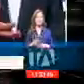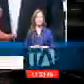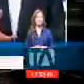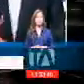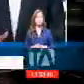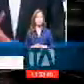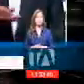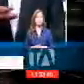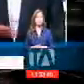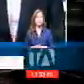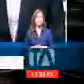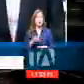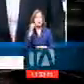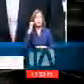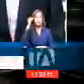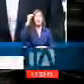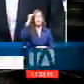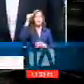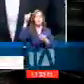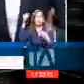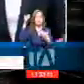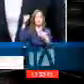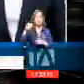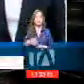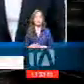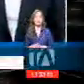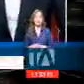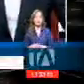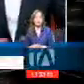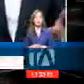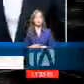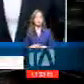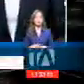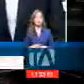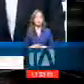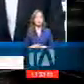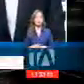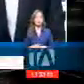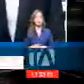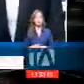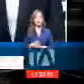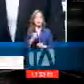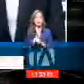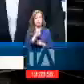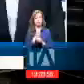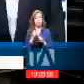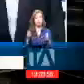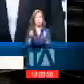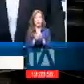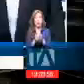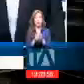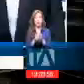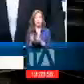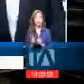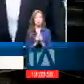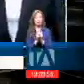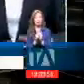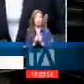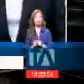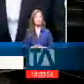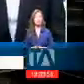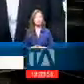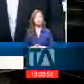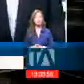tener la suficiente madurez política, el desprendimiento, para poder trabajar en equipo, trabajar en conjunto, y